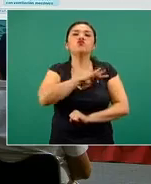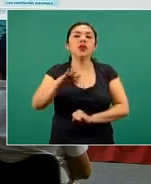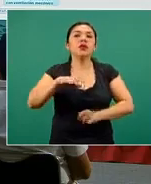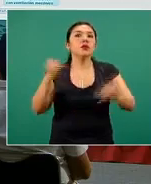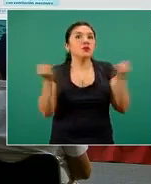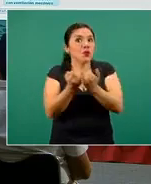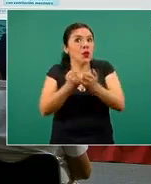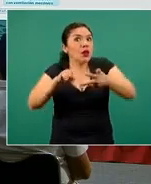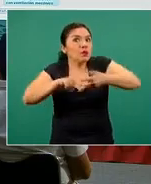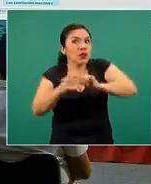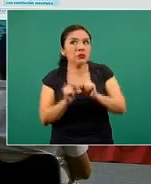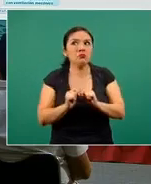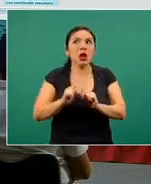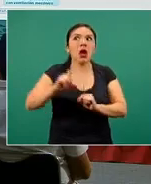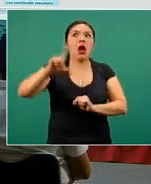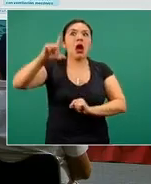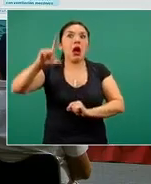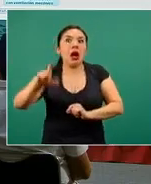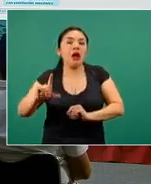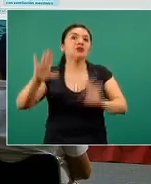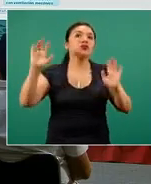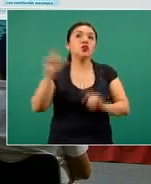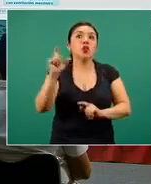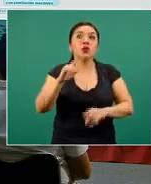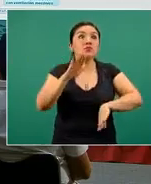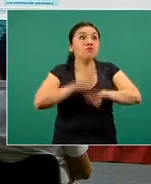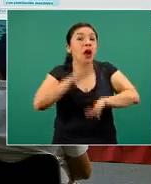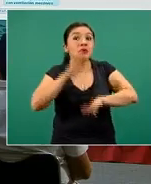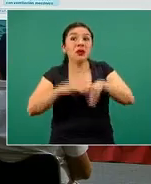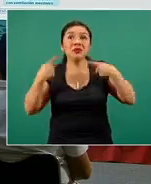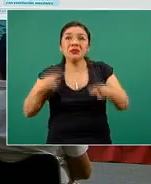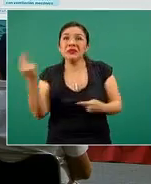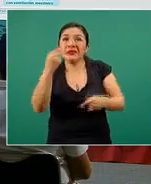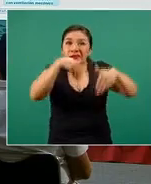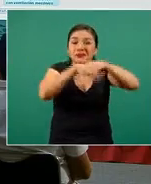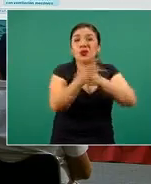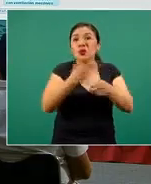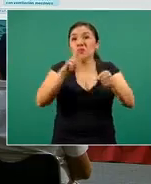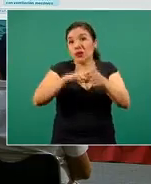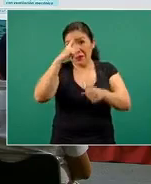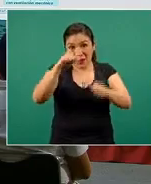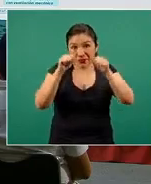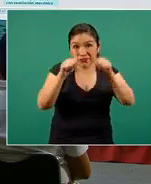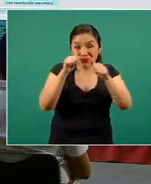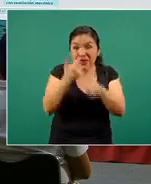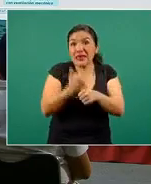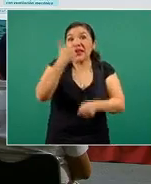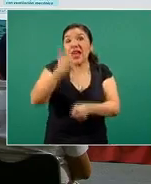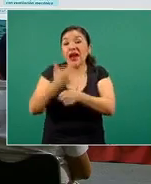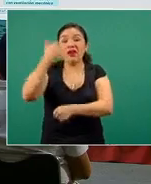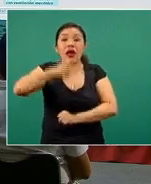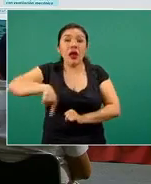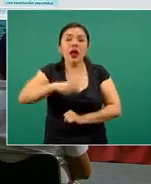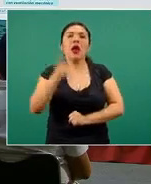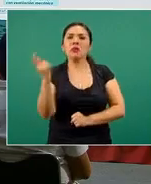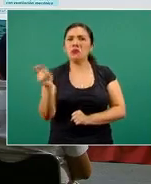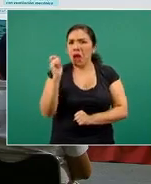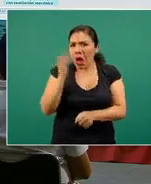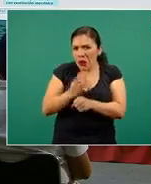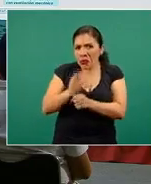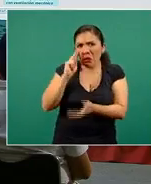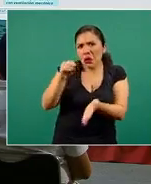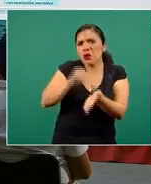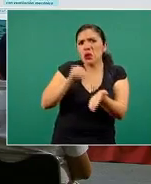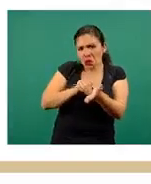empezar a incrementarse cuando a su vez incrementa la demanda hospitalaria de casos graves y críticos, pues bueno, todavía mantiene una